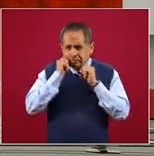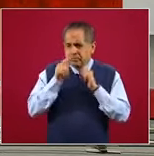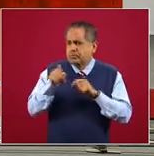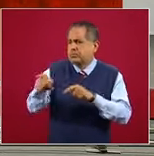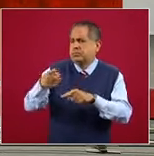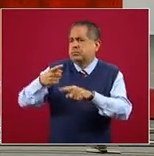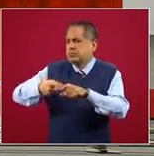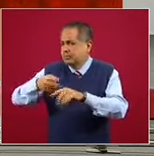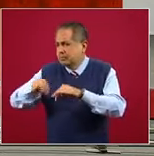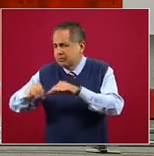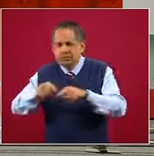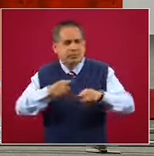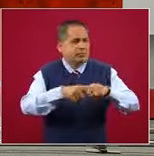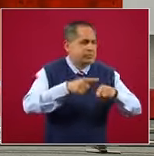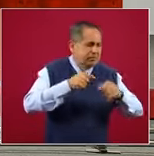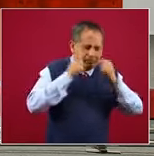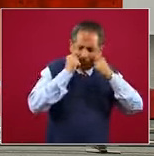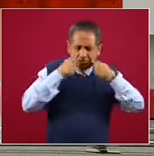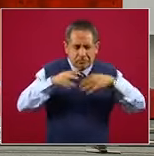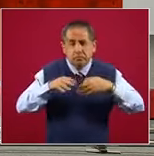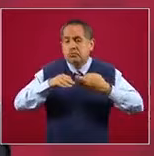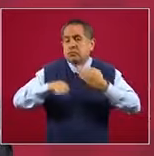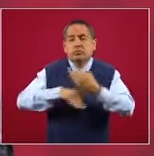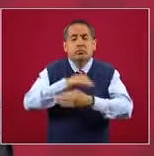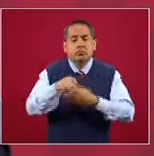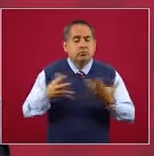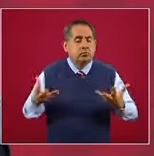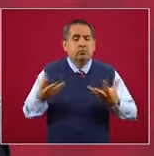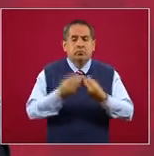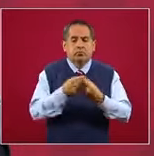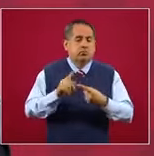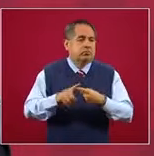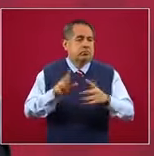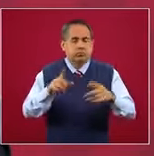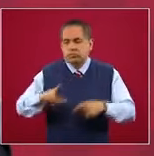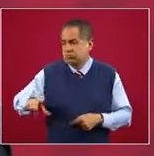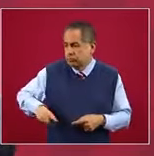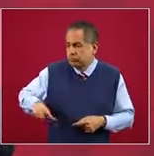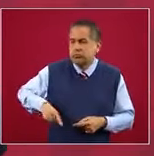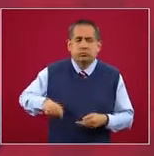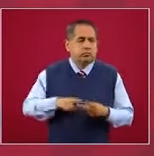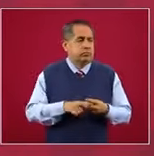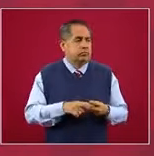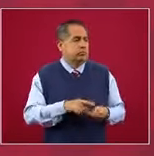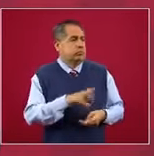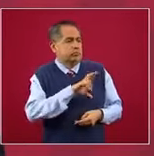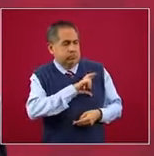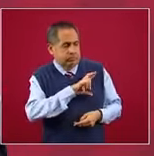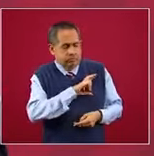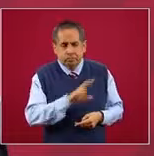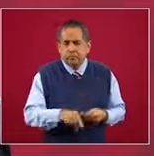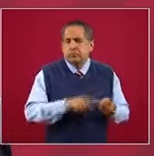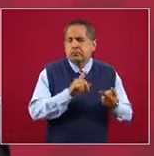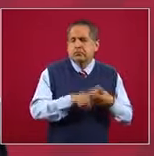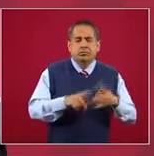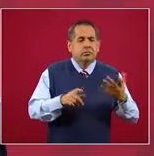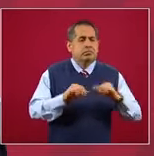el rol, el papel que jugamos en la sociedad, gobierno, iniciativa privada,